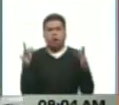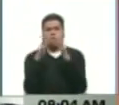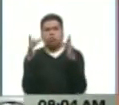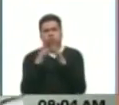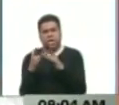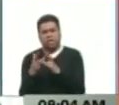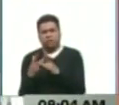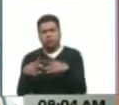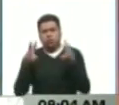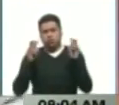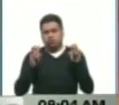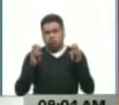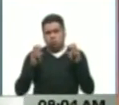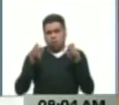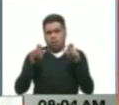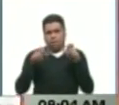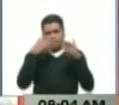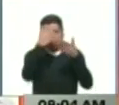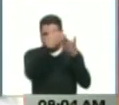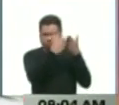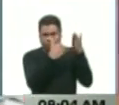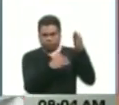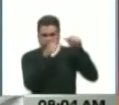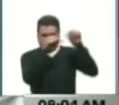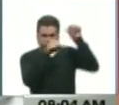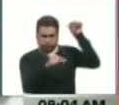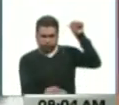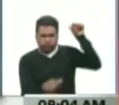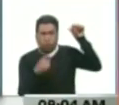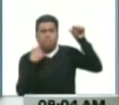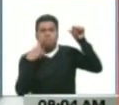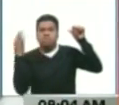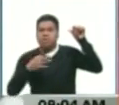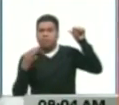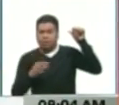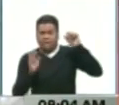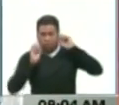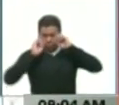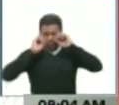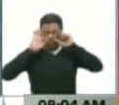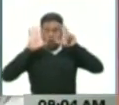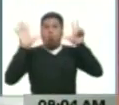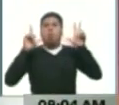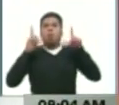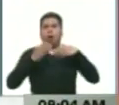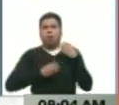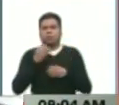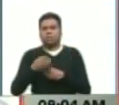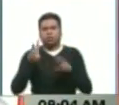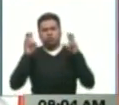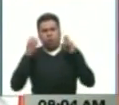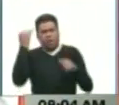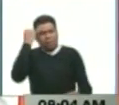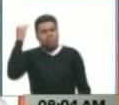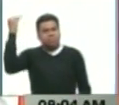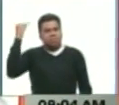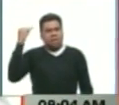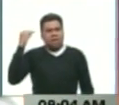agenda bolivariana económica le dio a los intelectuales verdaderas luces para poder defender la revolución, y tenemos entonces en ese